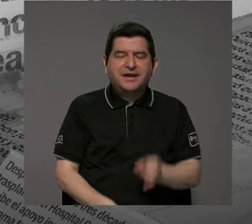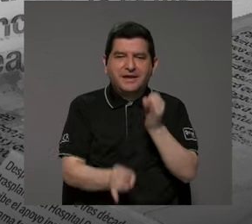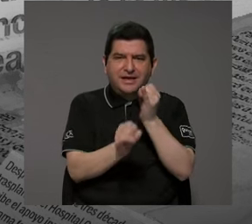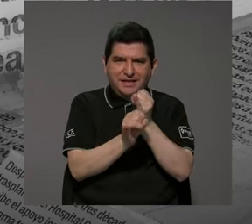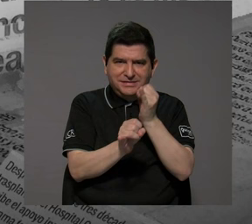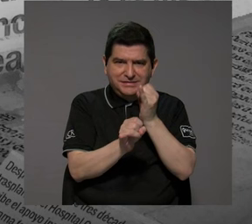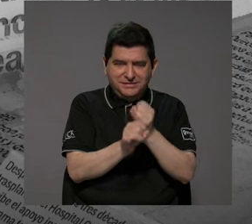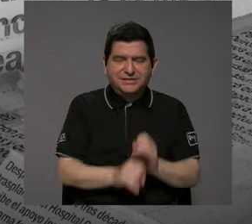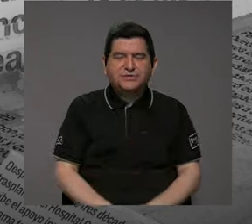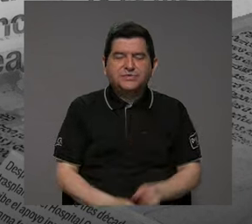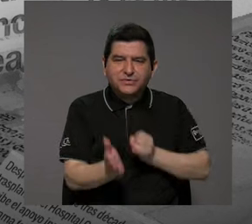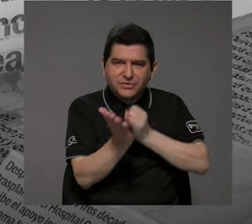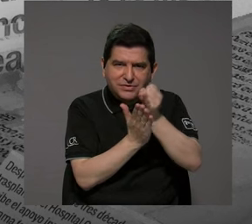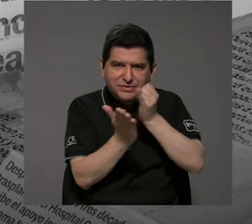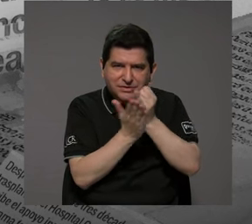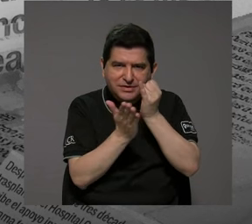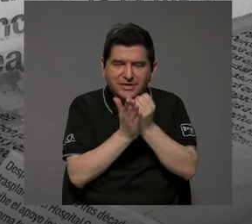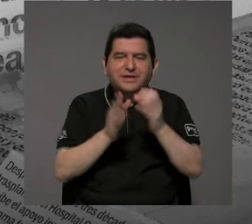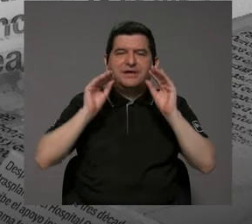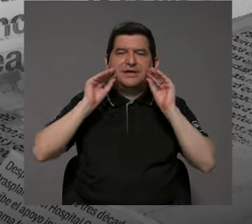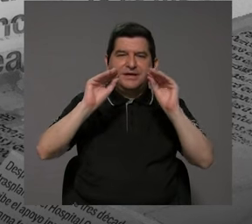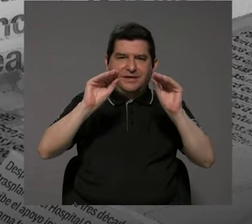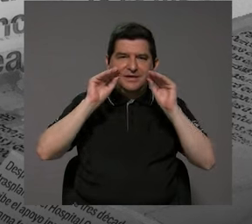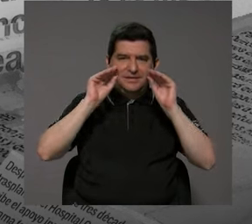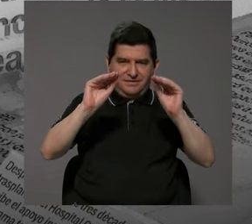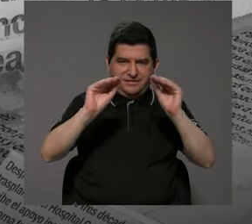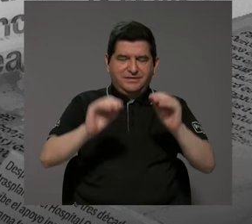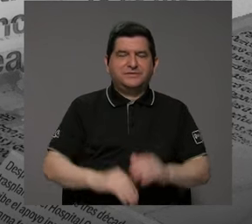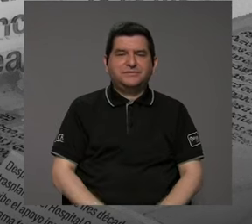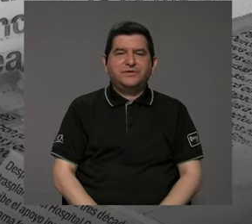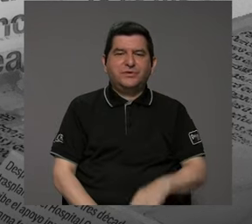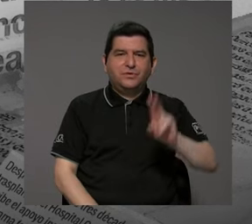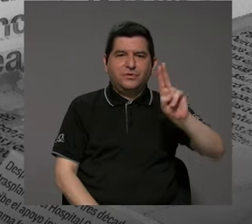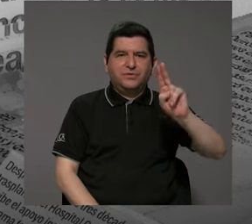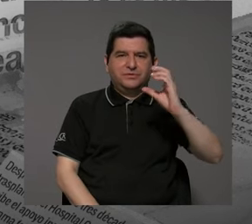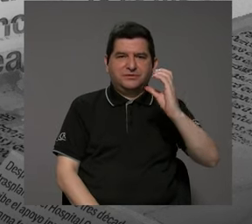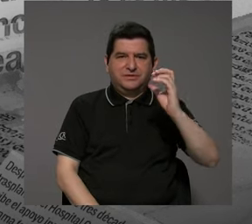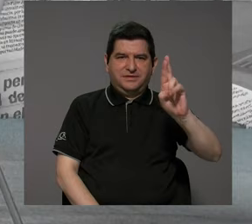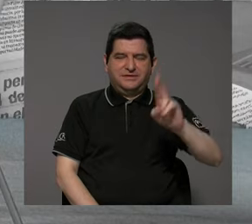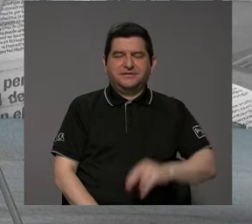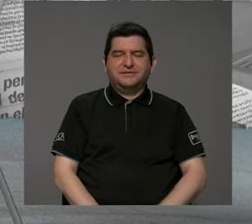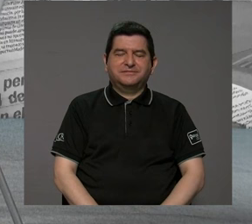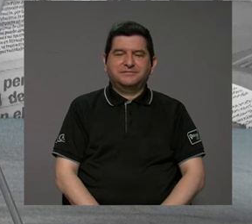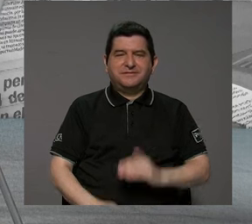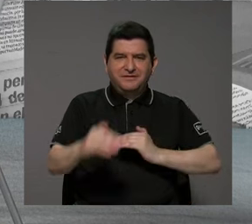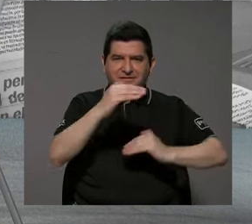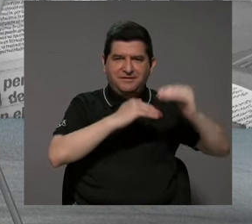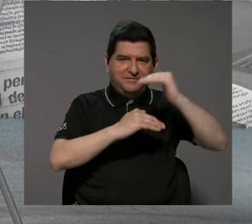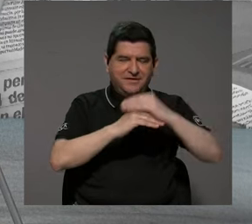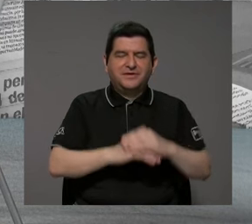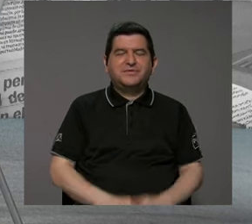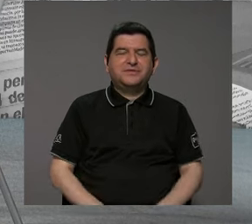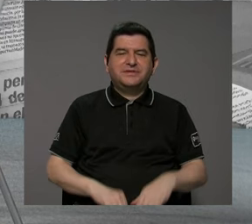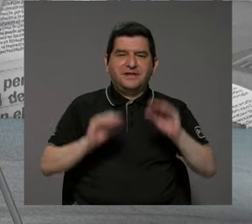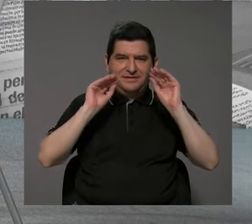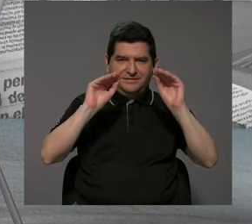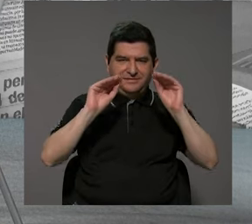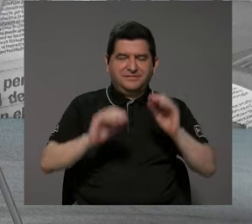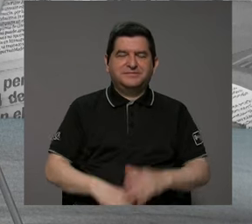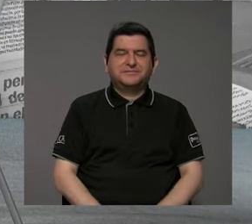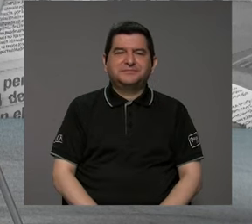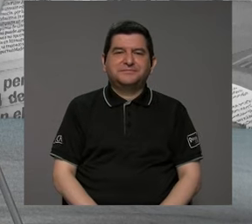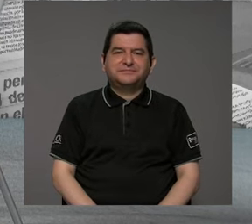instituto de investigaciones en educación de la Universidad de Costa Rica de la facultad de linie eh